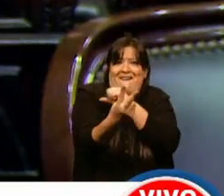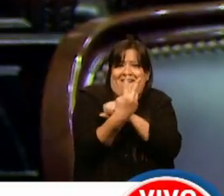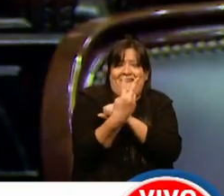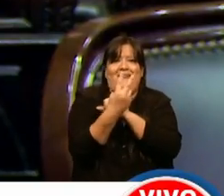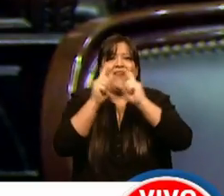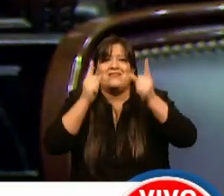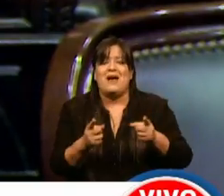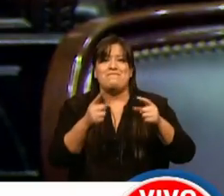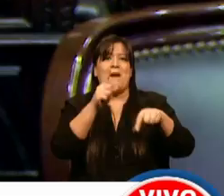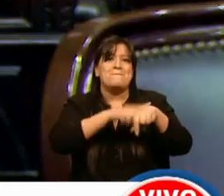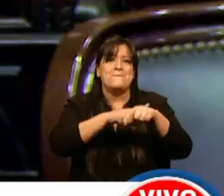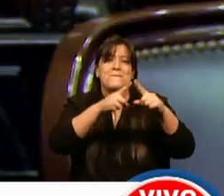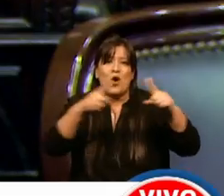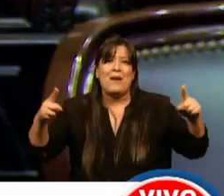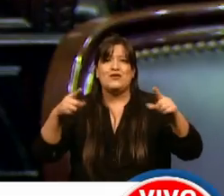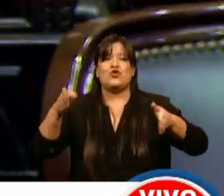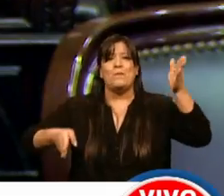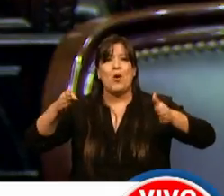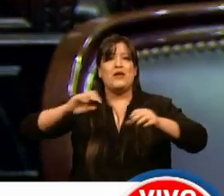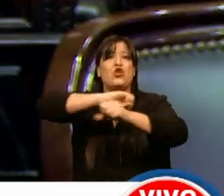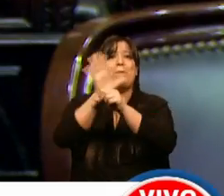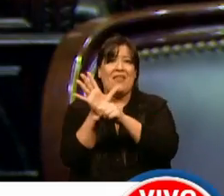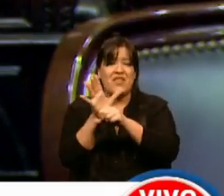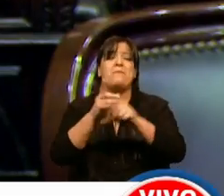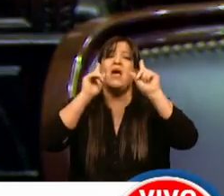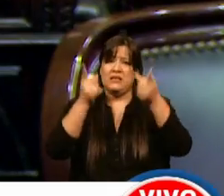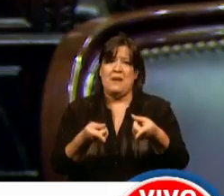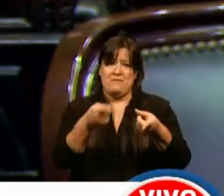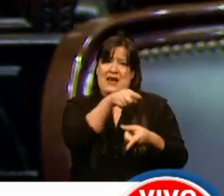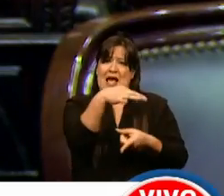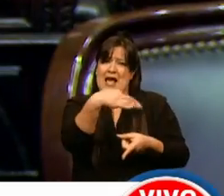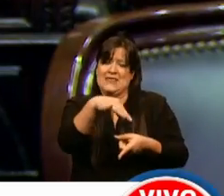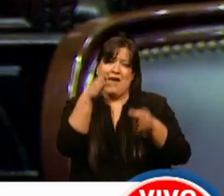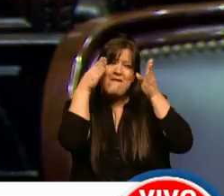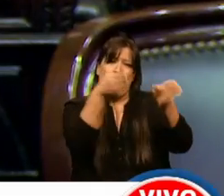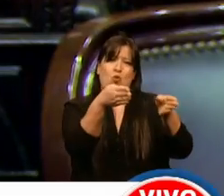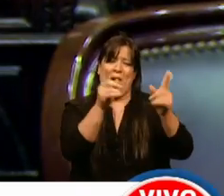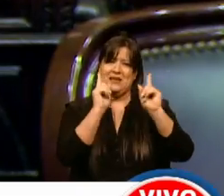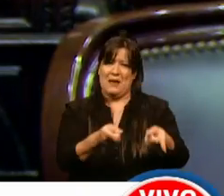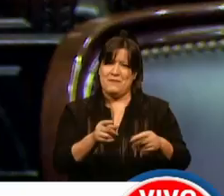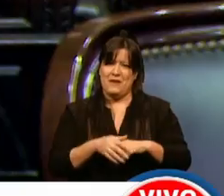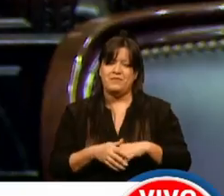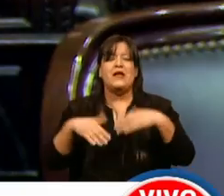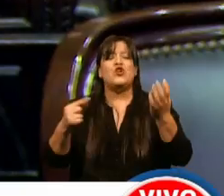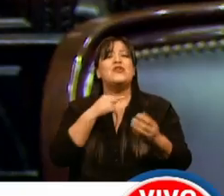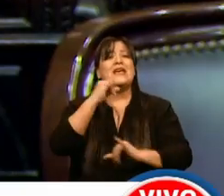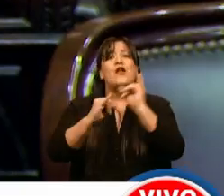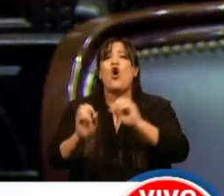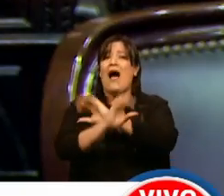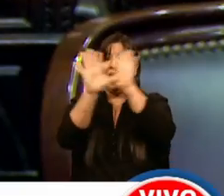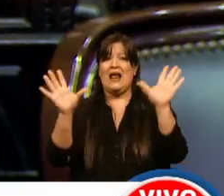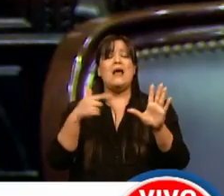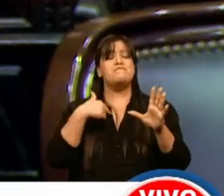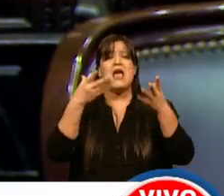transcurrir también tablet mente estos periodos de pandemia que estamos viviendo por eso señor presidente quiero dejar aclarado